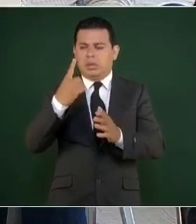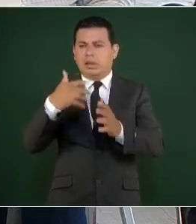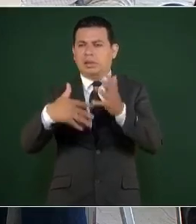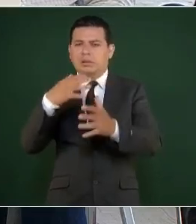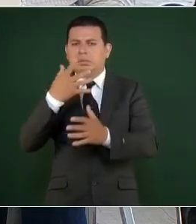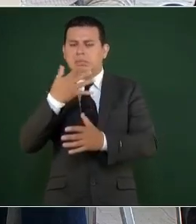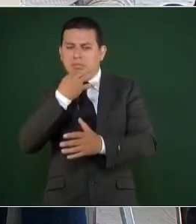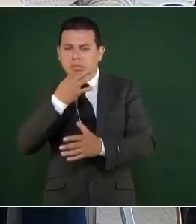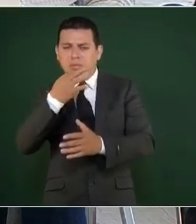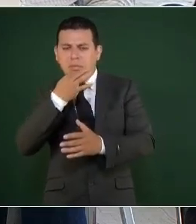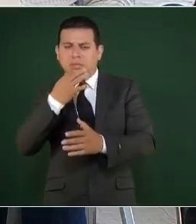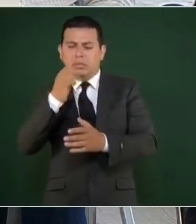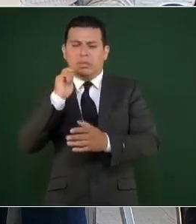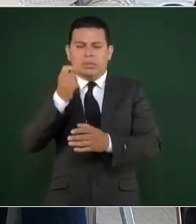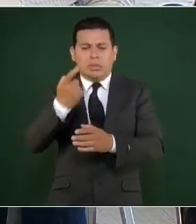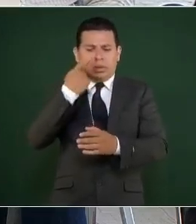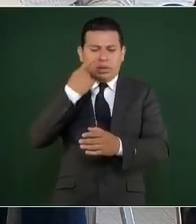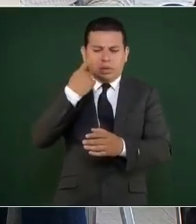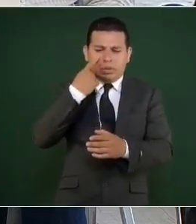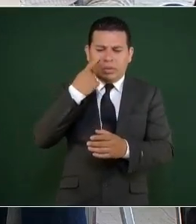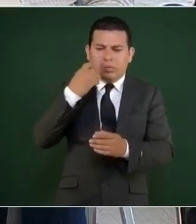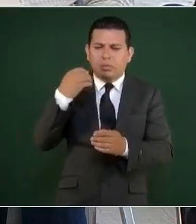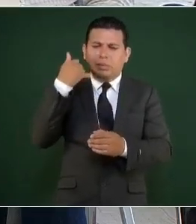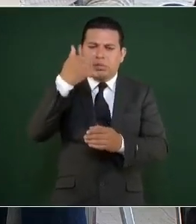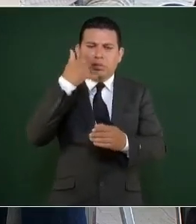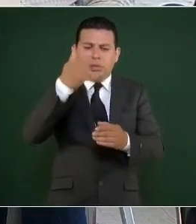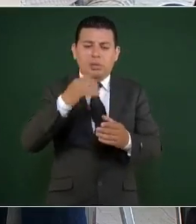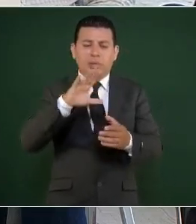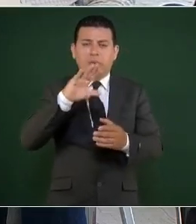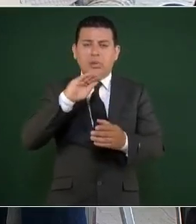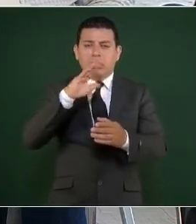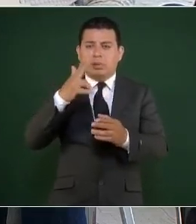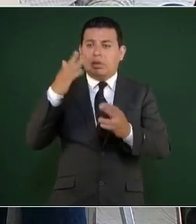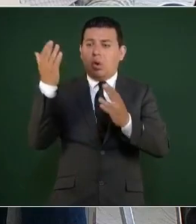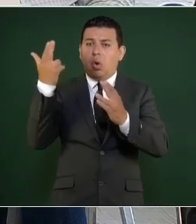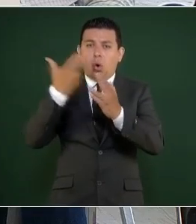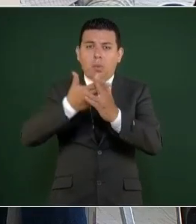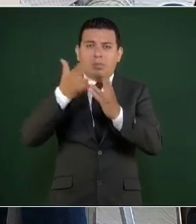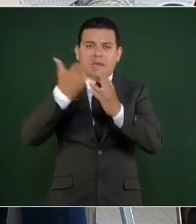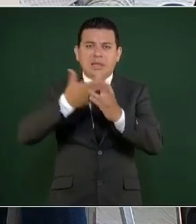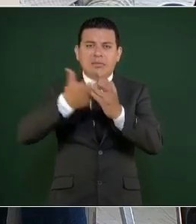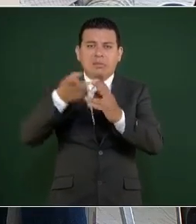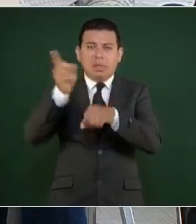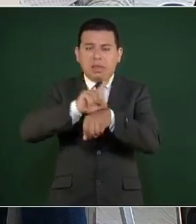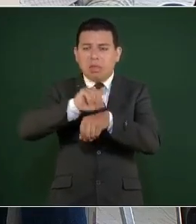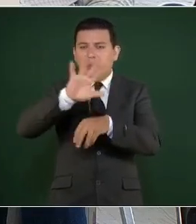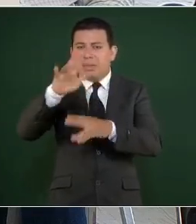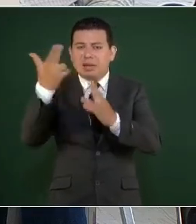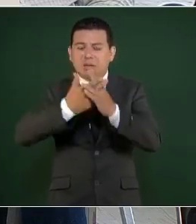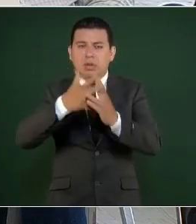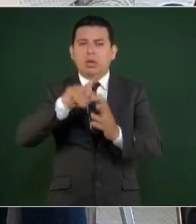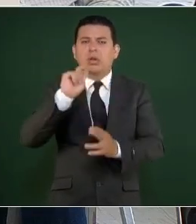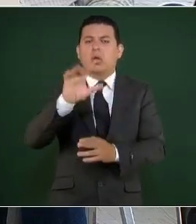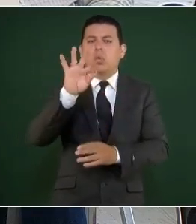presidente. El promedio es asustante, son 95 homicidios diarios, más de